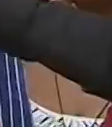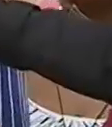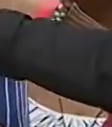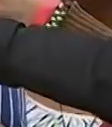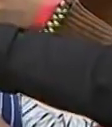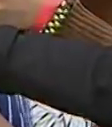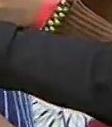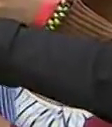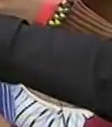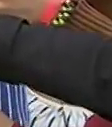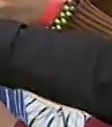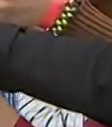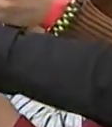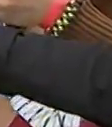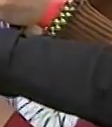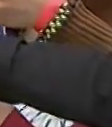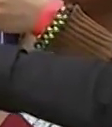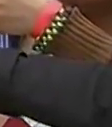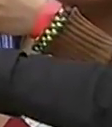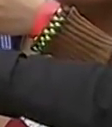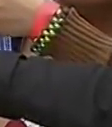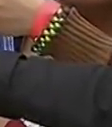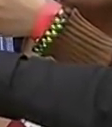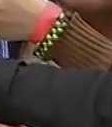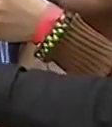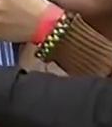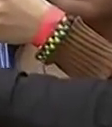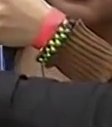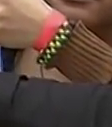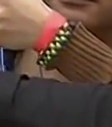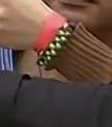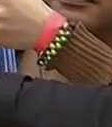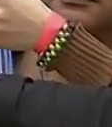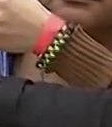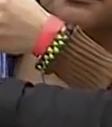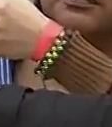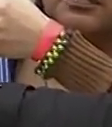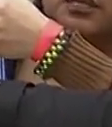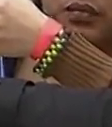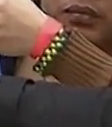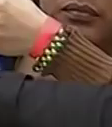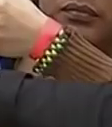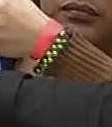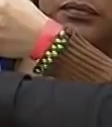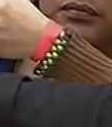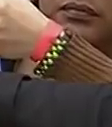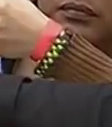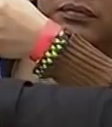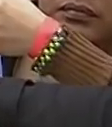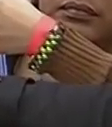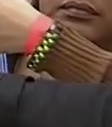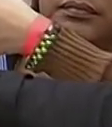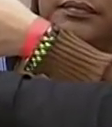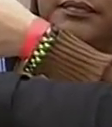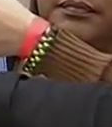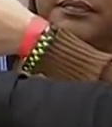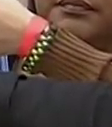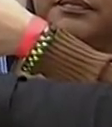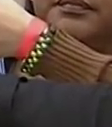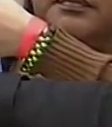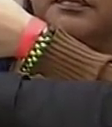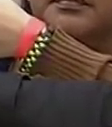Venezuela durante años en los gobiernos de la cuarta y en la primera etapa de la quinta con nuestro comandante Hugo